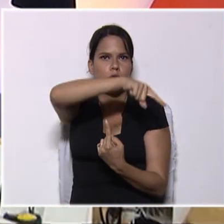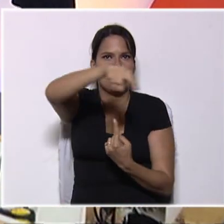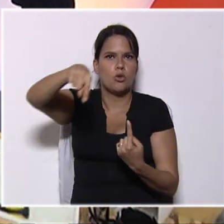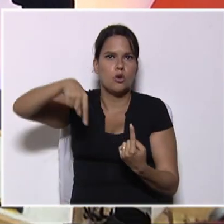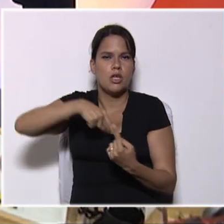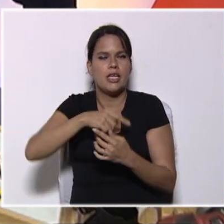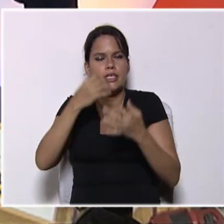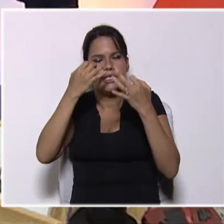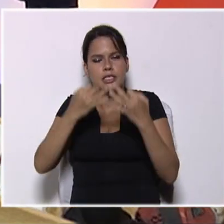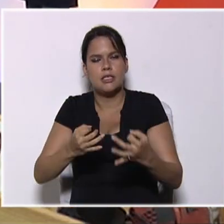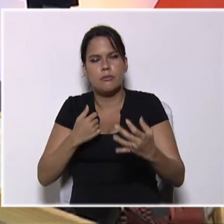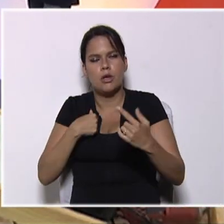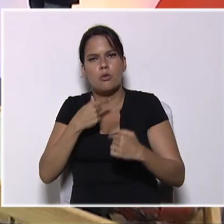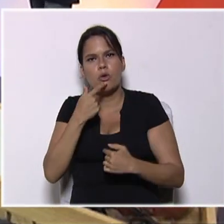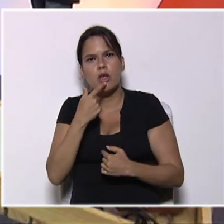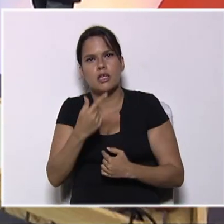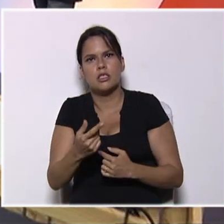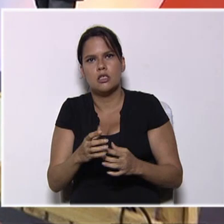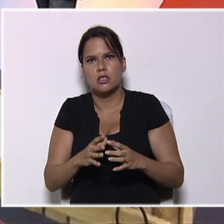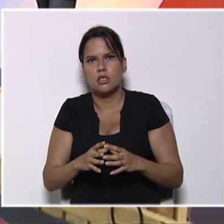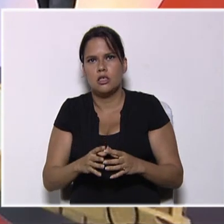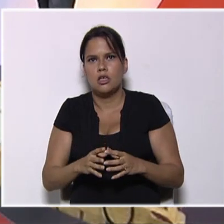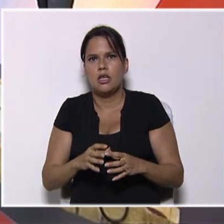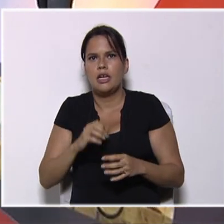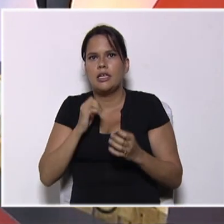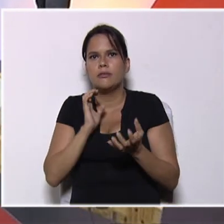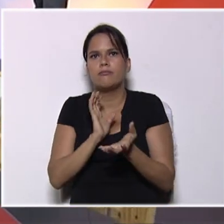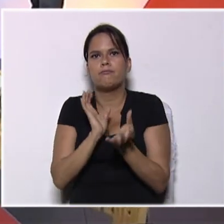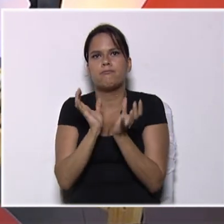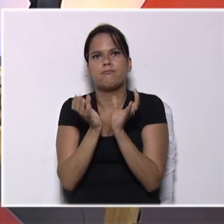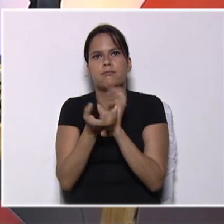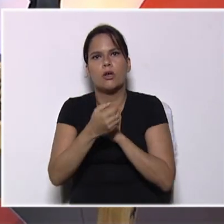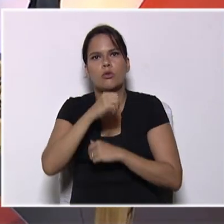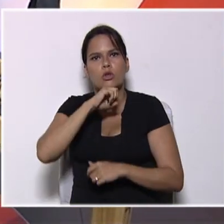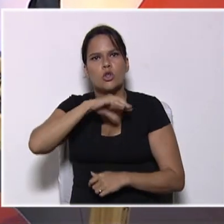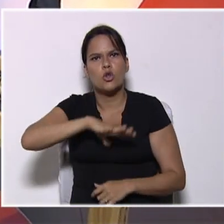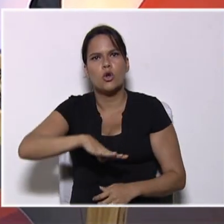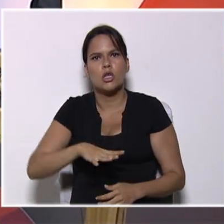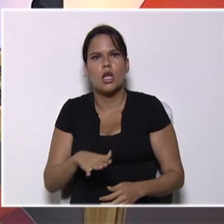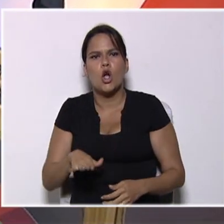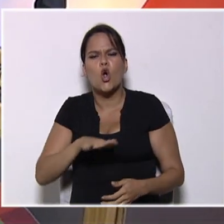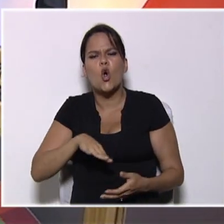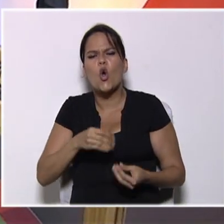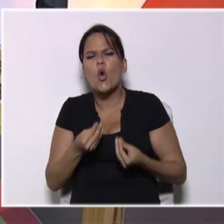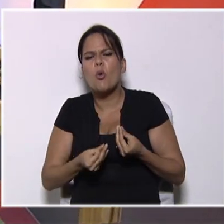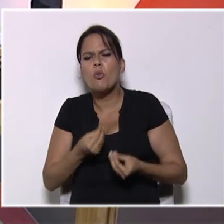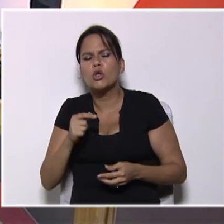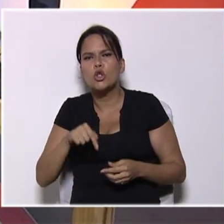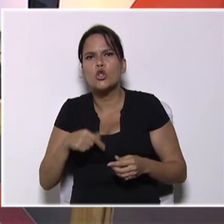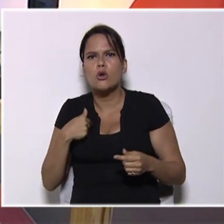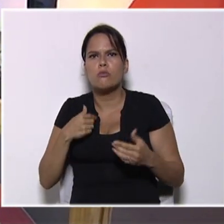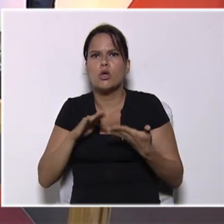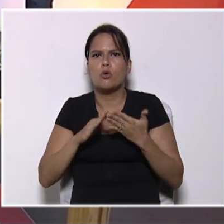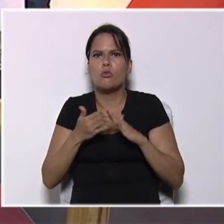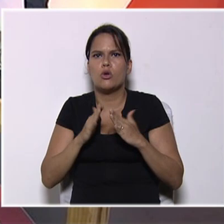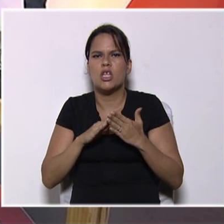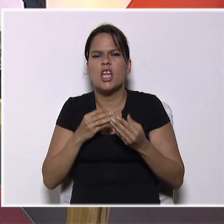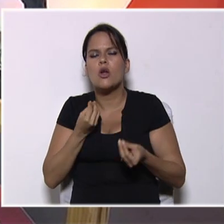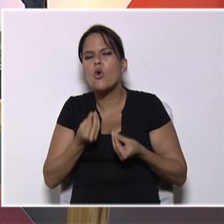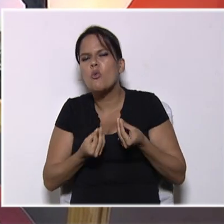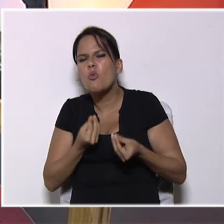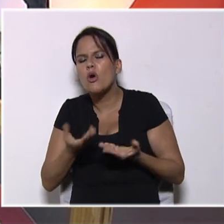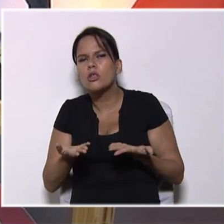énfasis, muchachos, sobre la toparquía y la geohistoria, es decir, cómo estoy yo en mi comunidad y cómo estoy con quien me